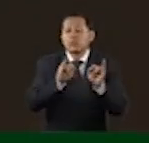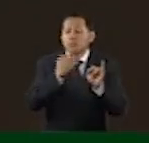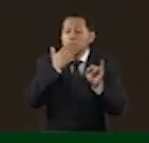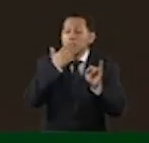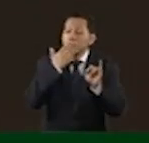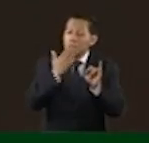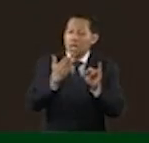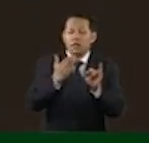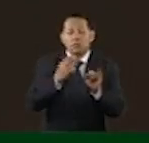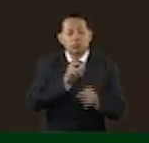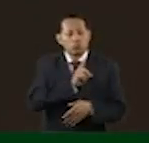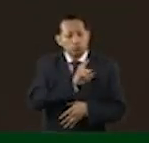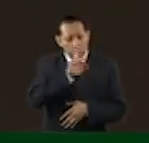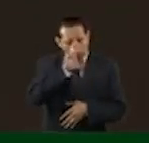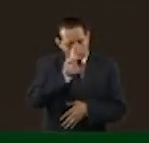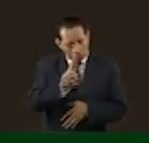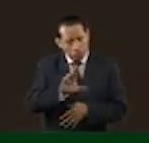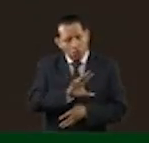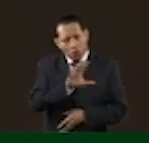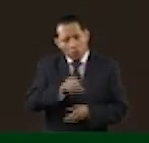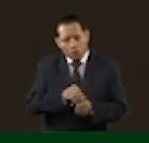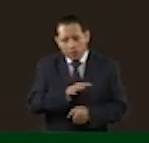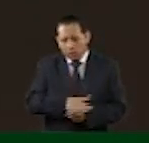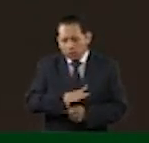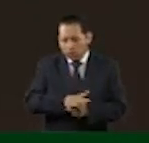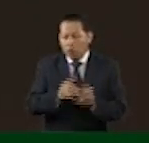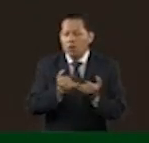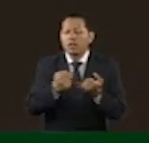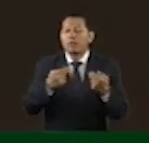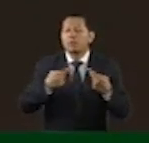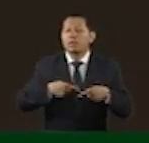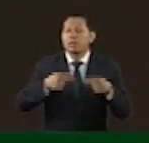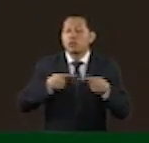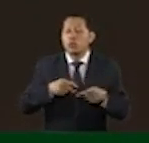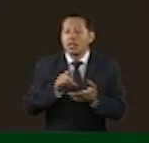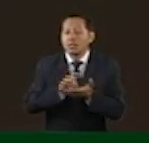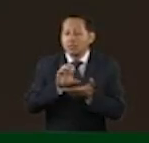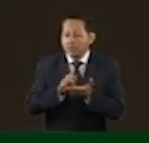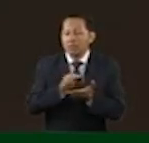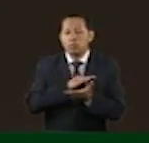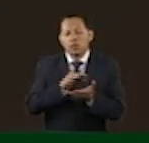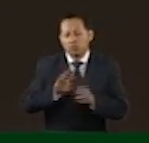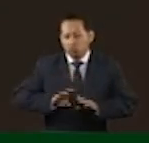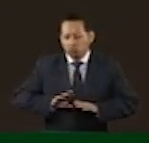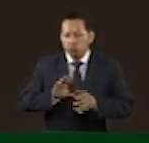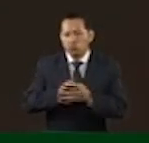dignidad, así como satisfacer las necesidades de aquellas personas con capacidades diferentes.